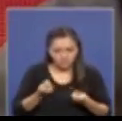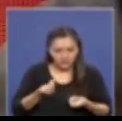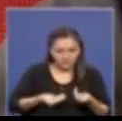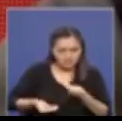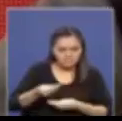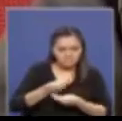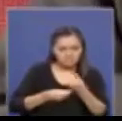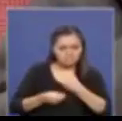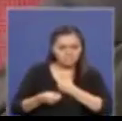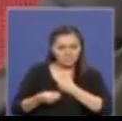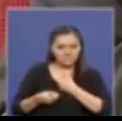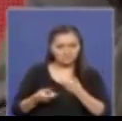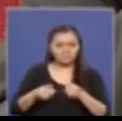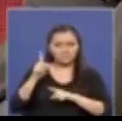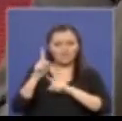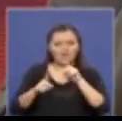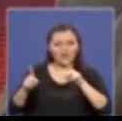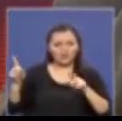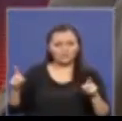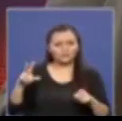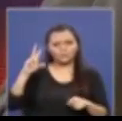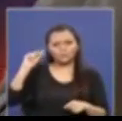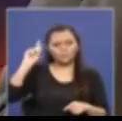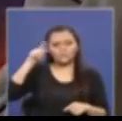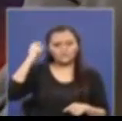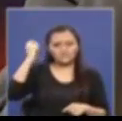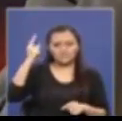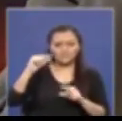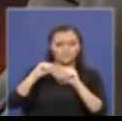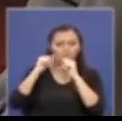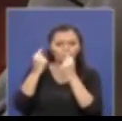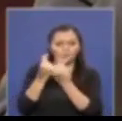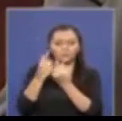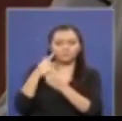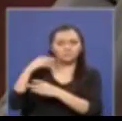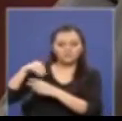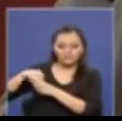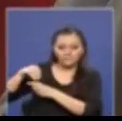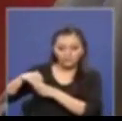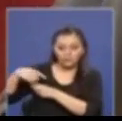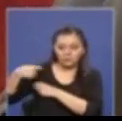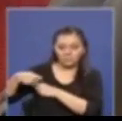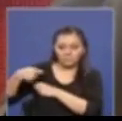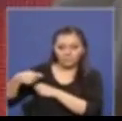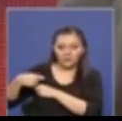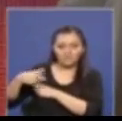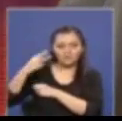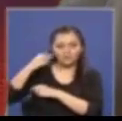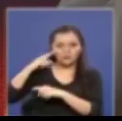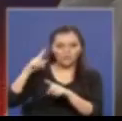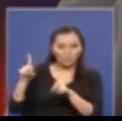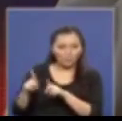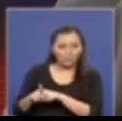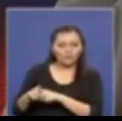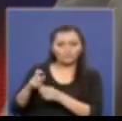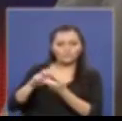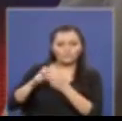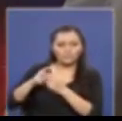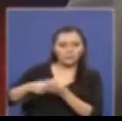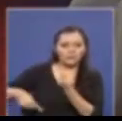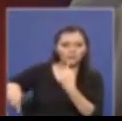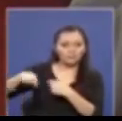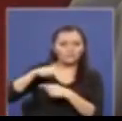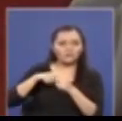pues, ¿verdad? Entonces eso es lo que no entienden los neoliberaloides, que incluso su fondito de liquidez, su política contracíclica y todas las cosas que